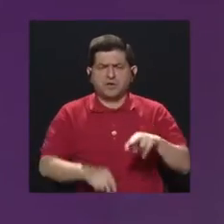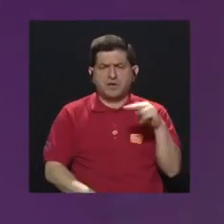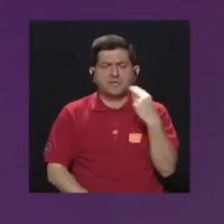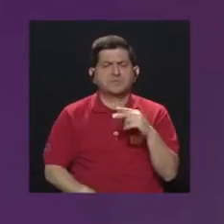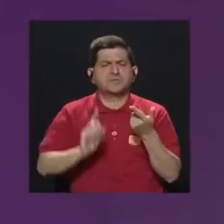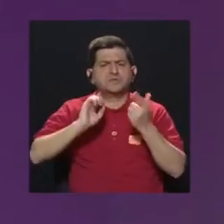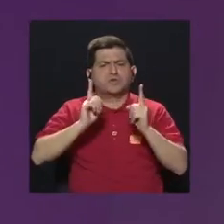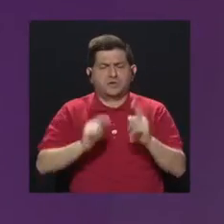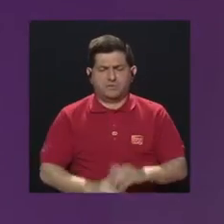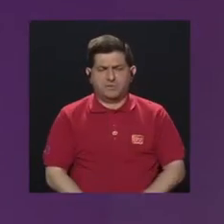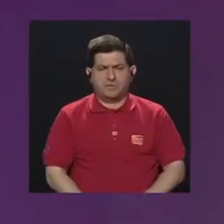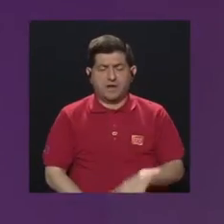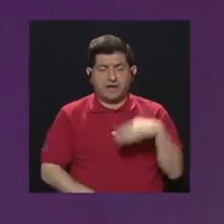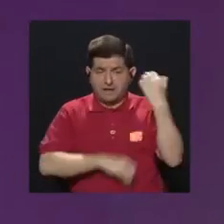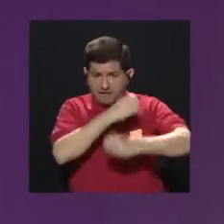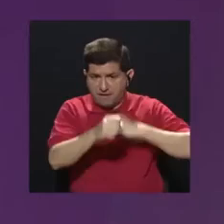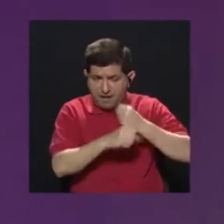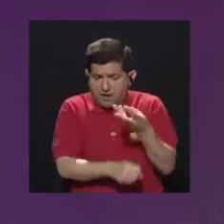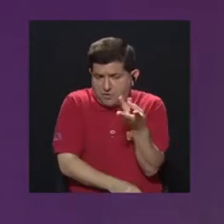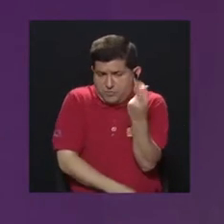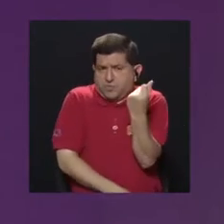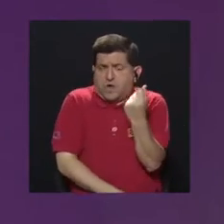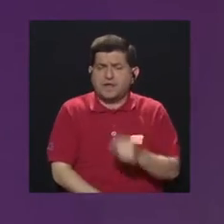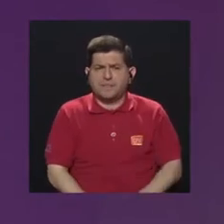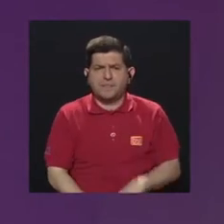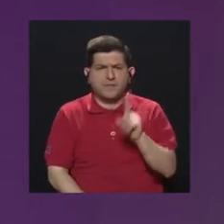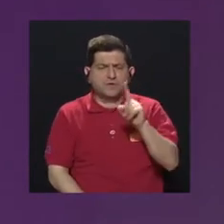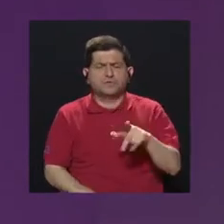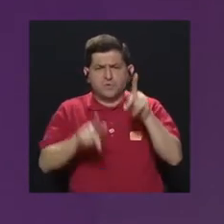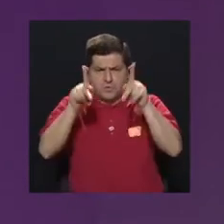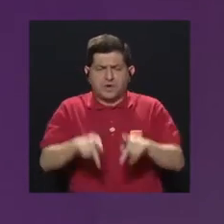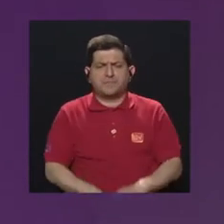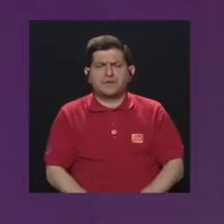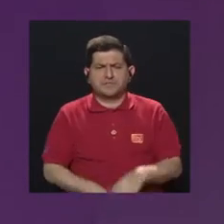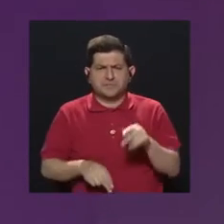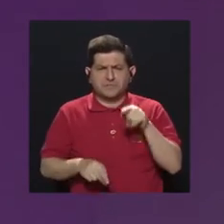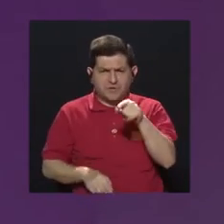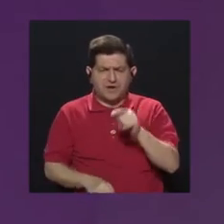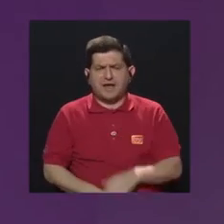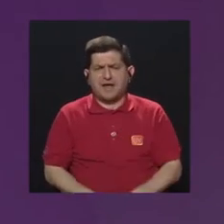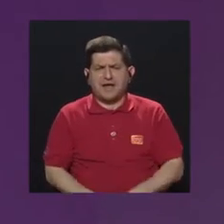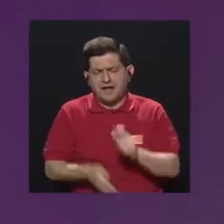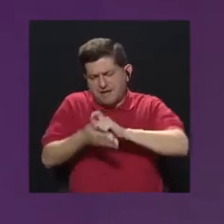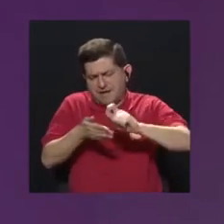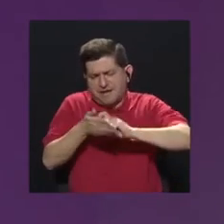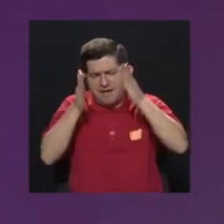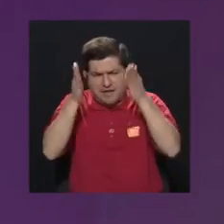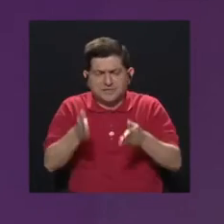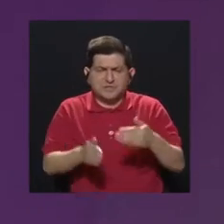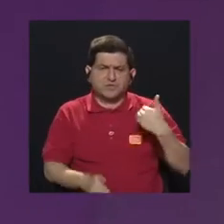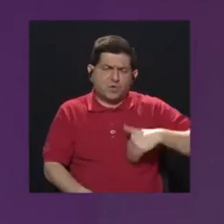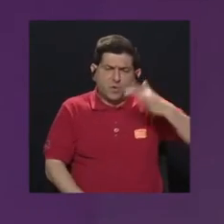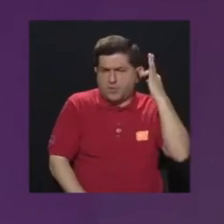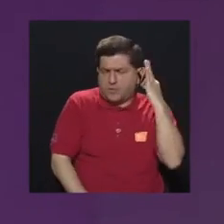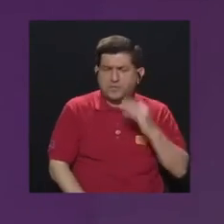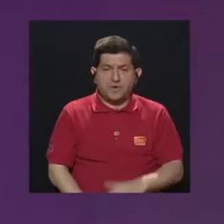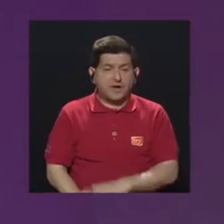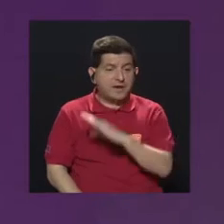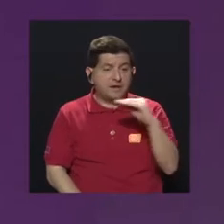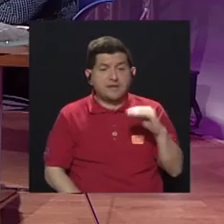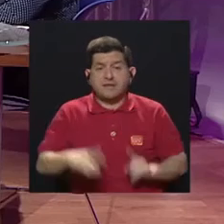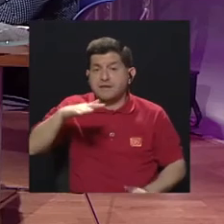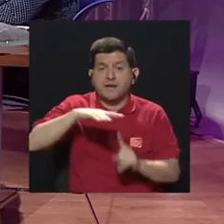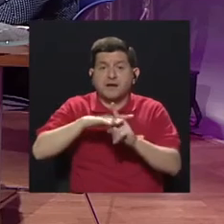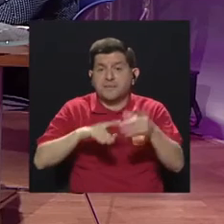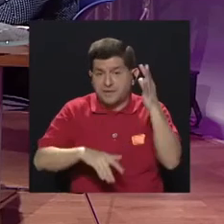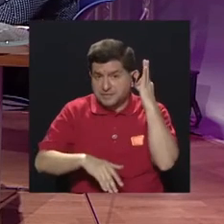que da tiene esta persona fue un editor o un editor a quien quien formuló la nota y como aparecen las mujeres en esto